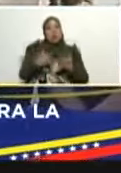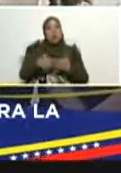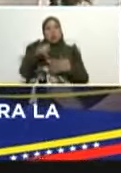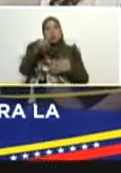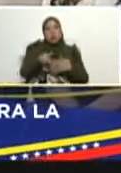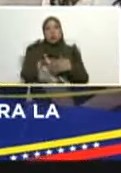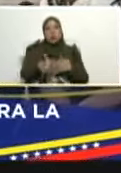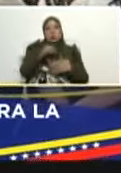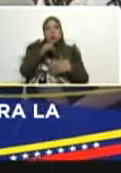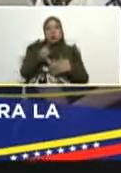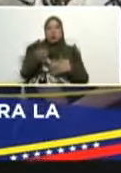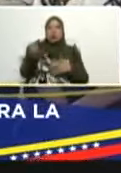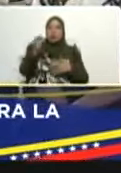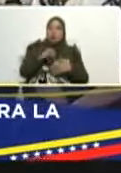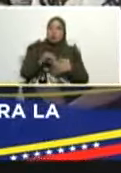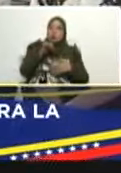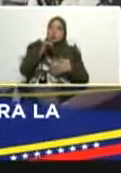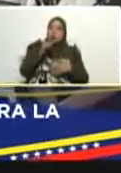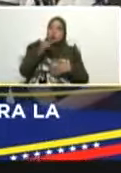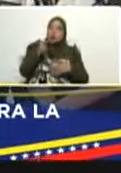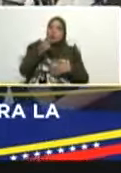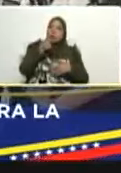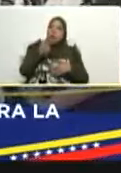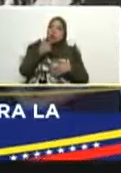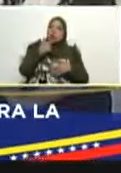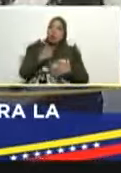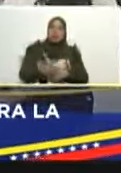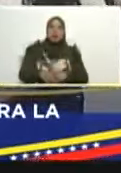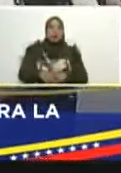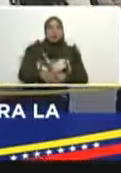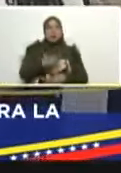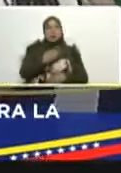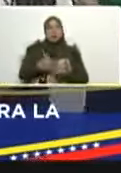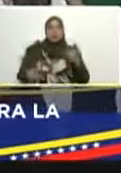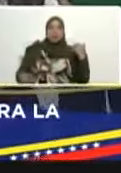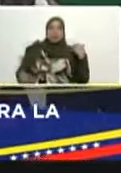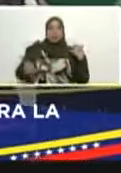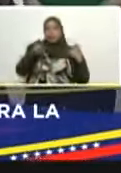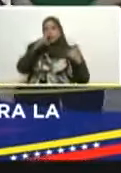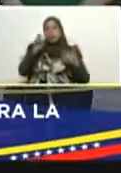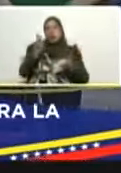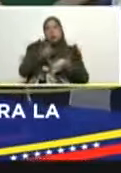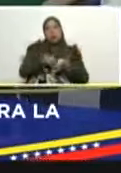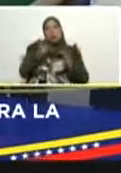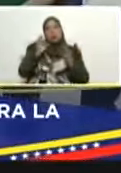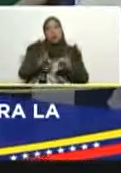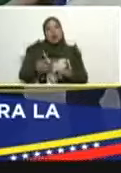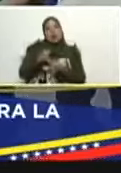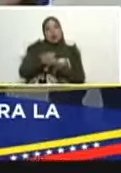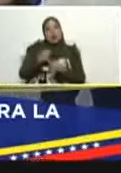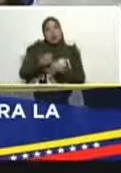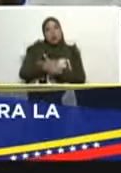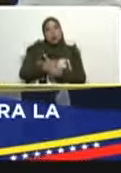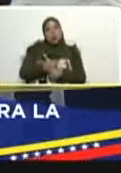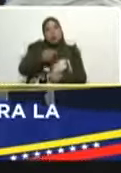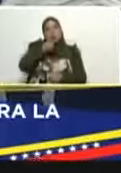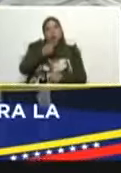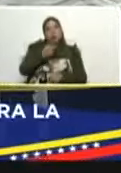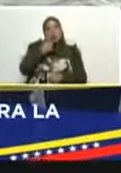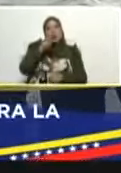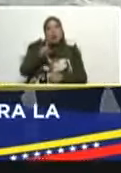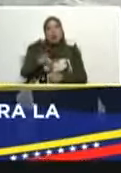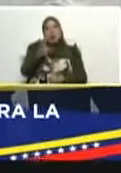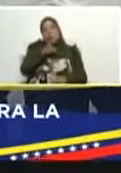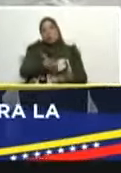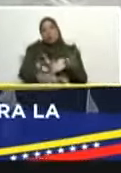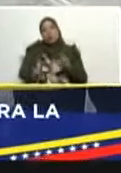presidente para los estudiantes? Muy bonito. Bueno, presidente, es parte pues de este trabajo. Marlin, que está aquí, también te